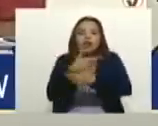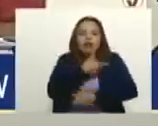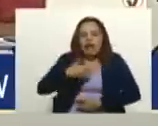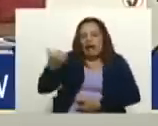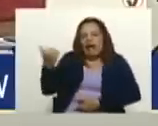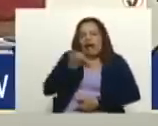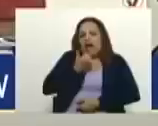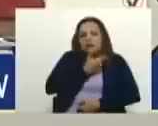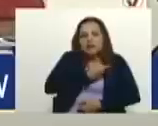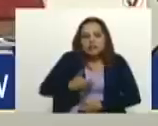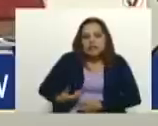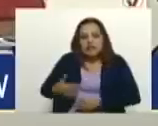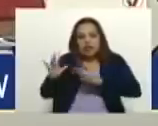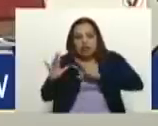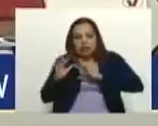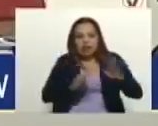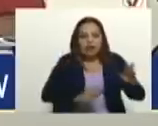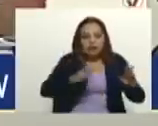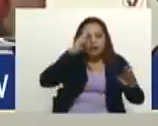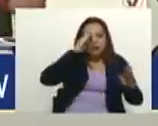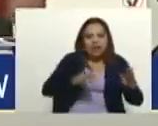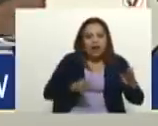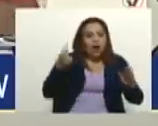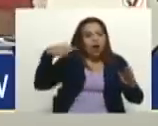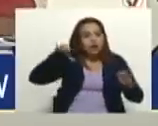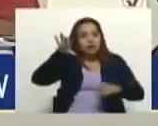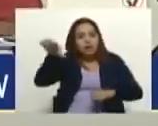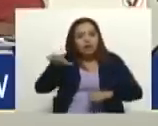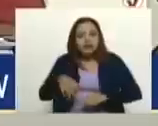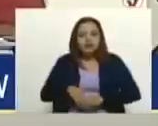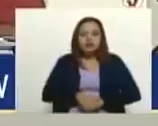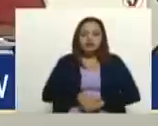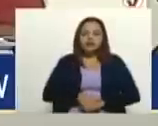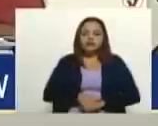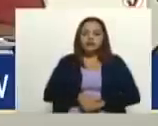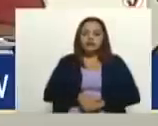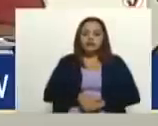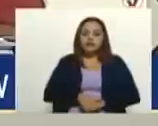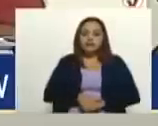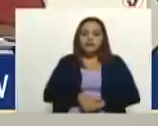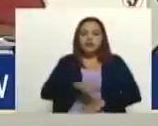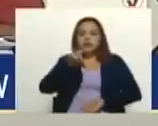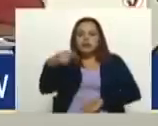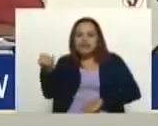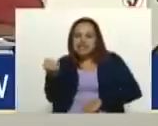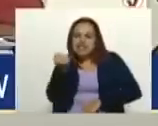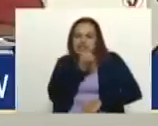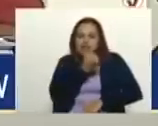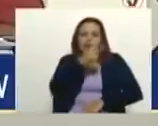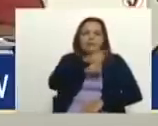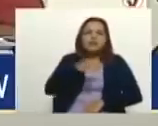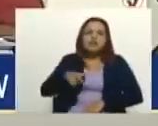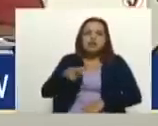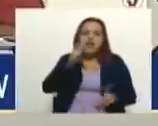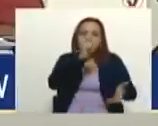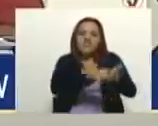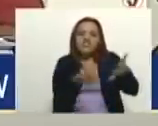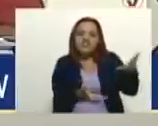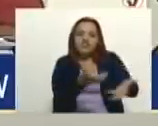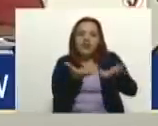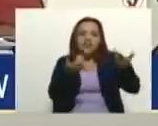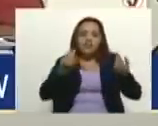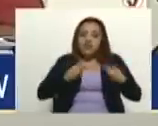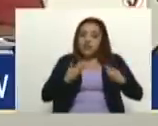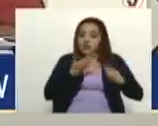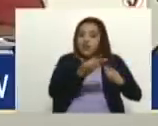magnicidio, invasiones. Hablábamos del asesinato de personas quemadas vivas,